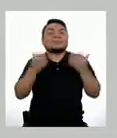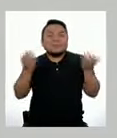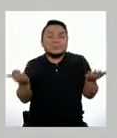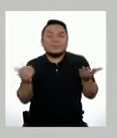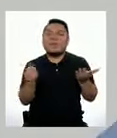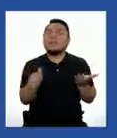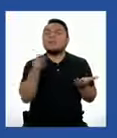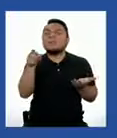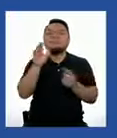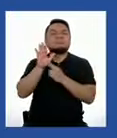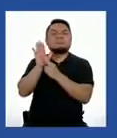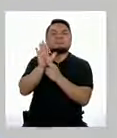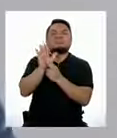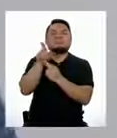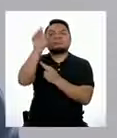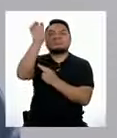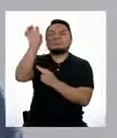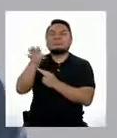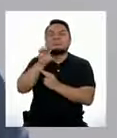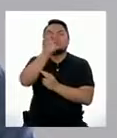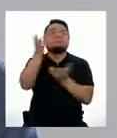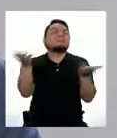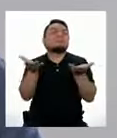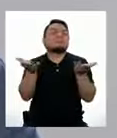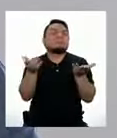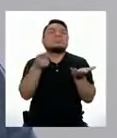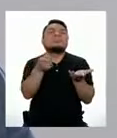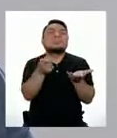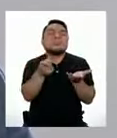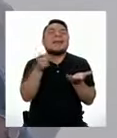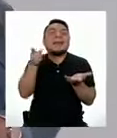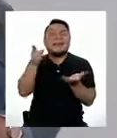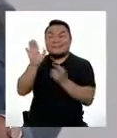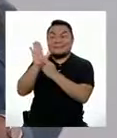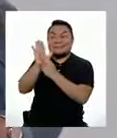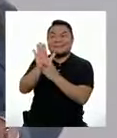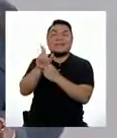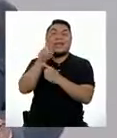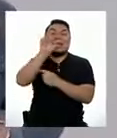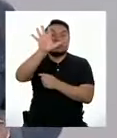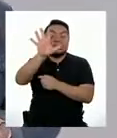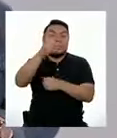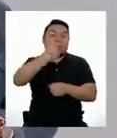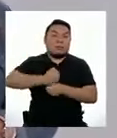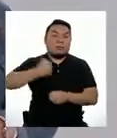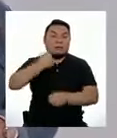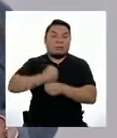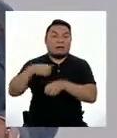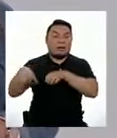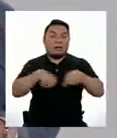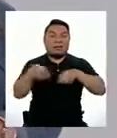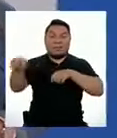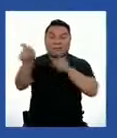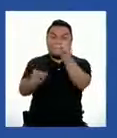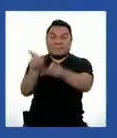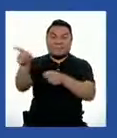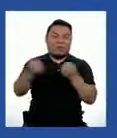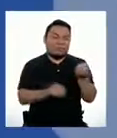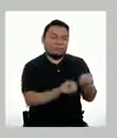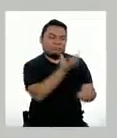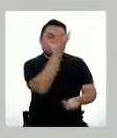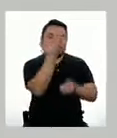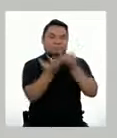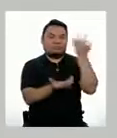¿Y qué representan? Muy bien, representan 5 actividades que producen gases de efecto